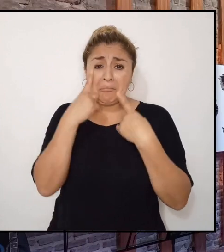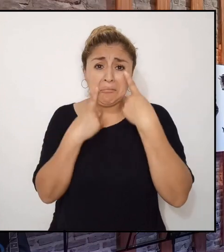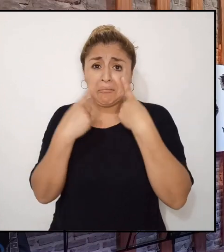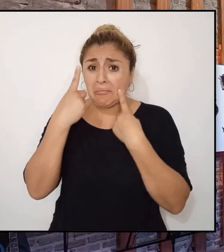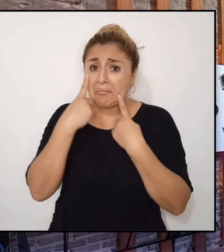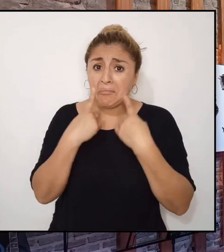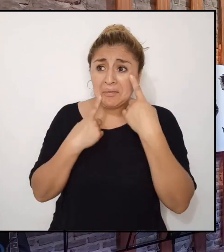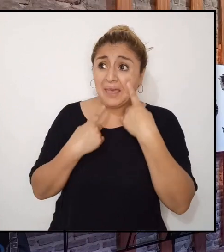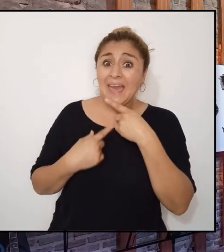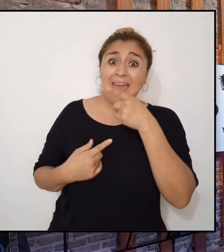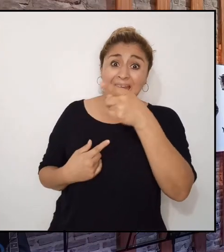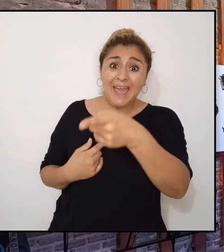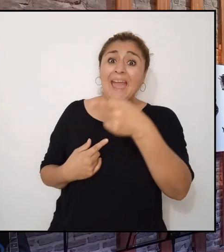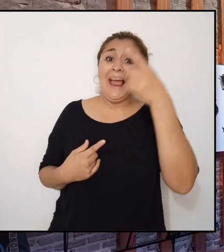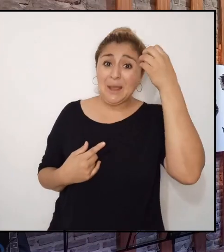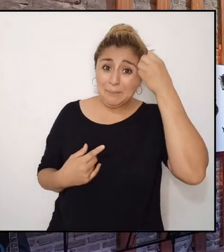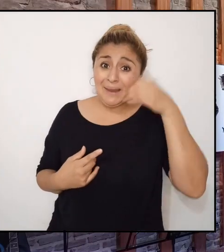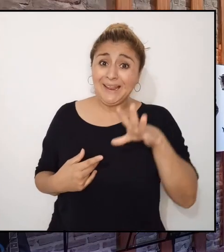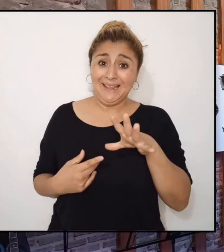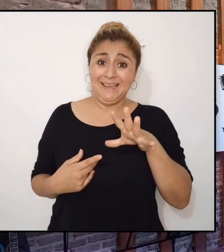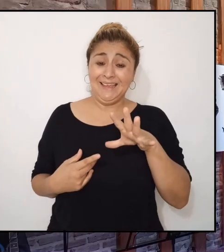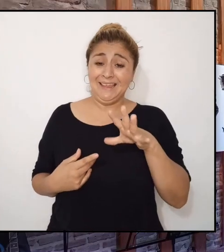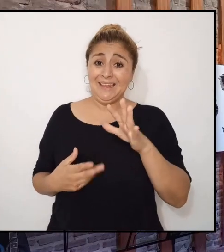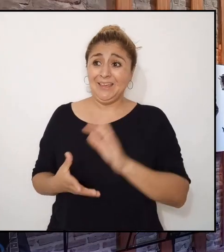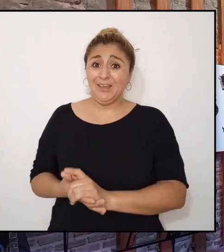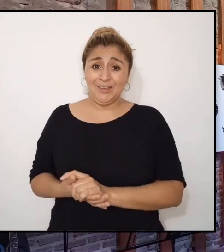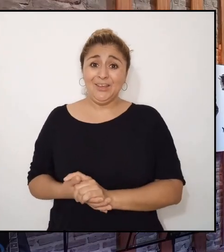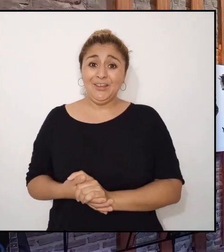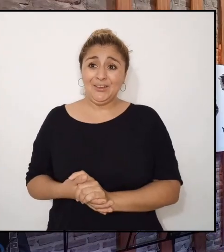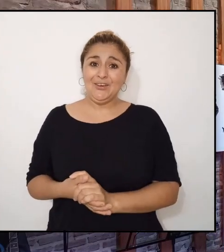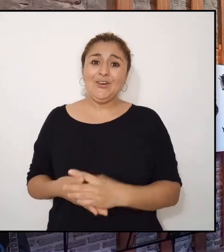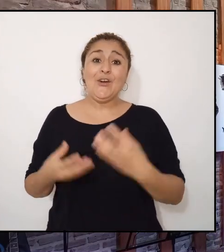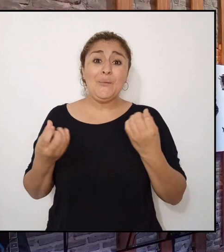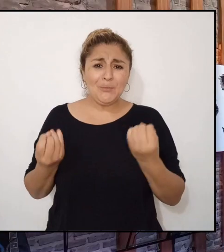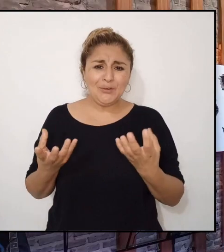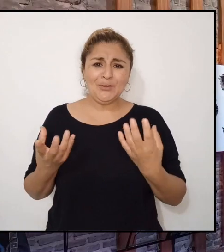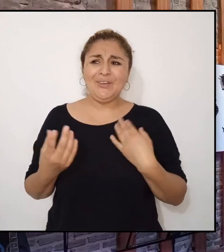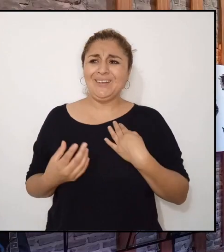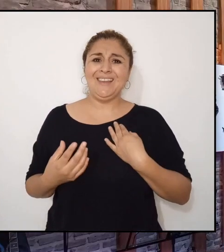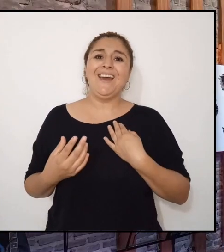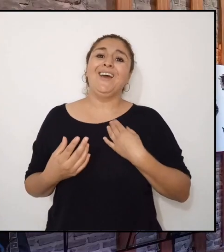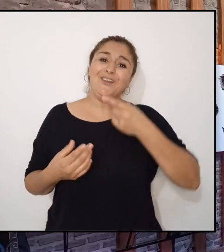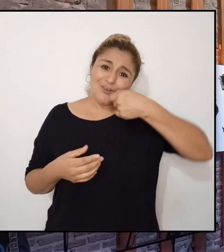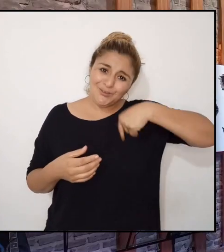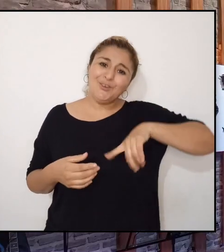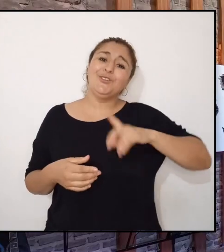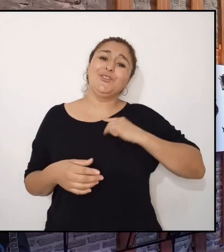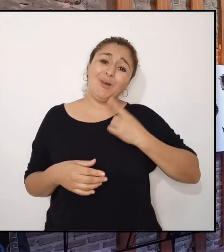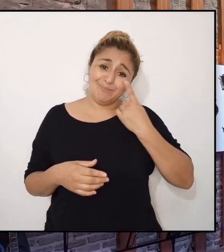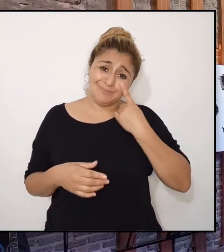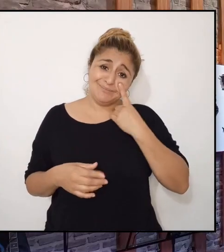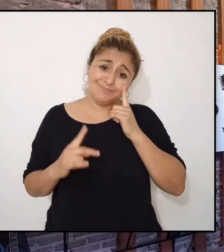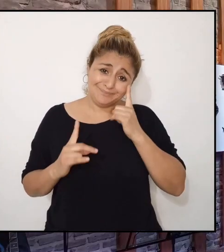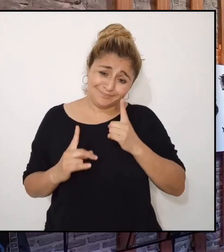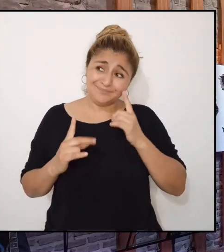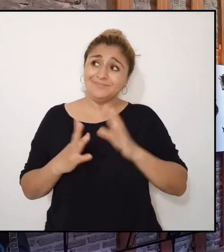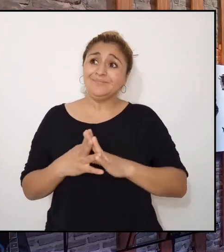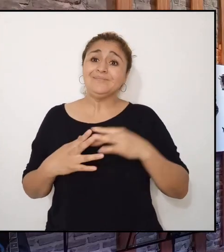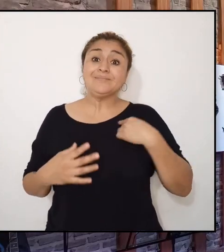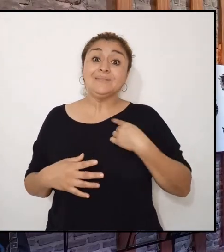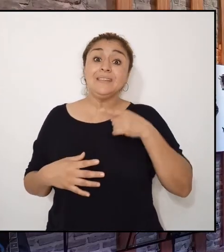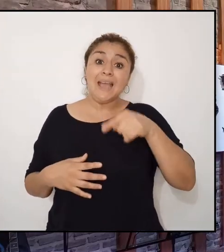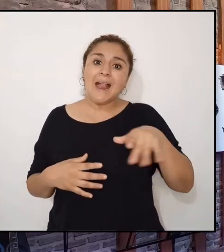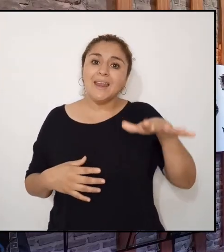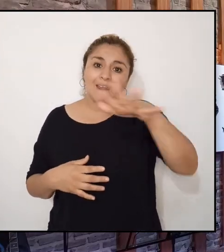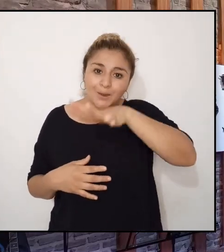Claro, resulta que Miqueas estaba ahí en la playa, en el río, igual en Uruguay, que no hay tantas zonas, no es tan peligroso. Pero